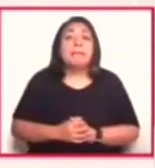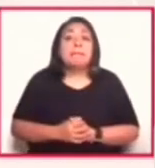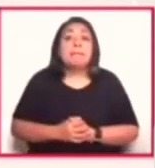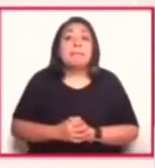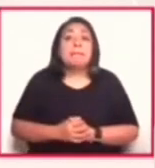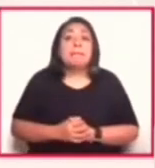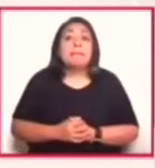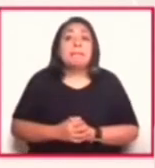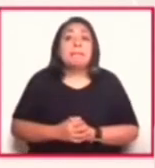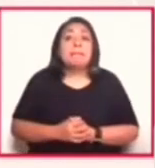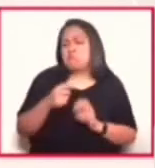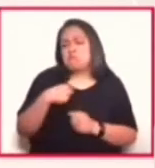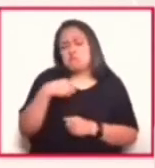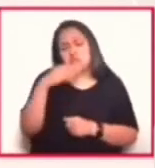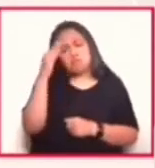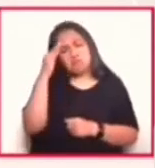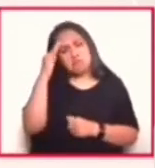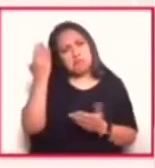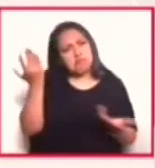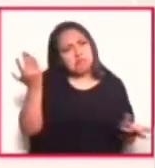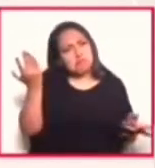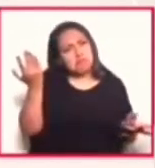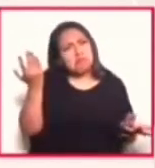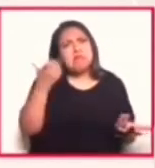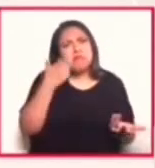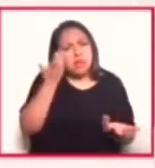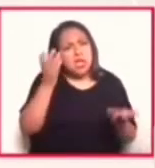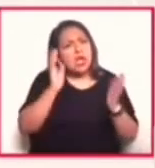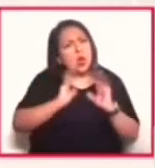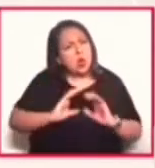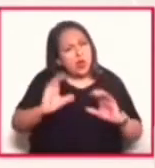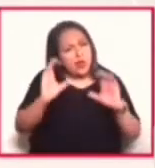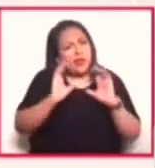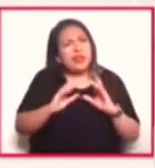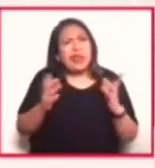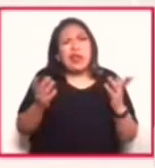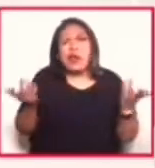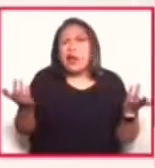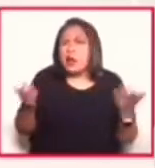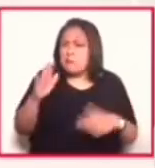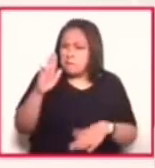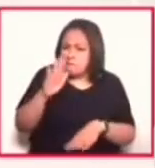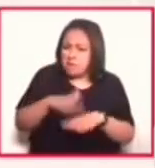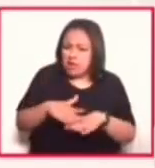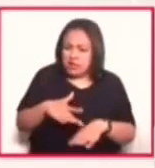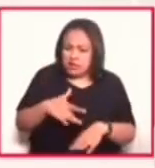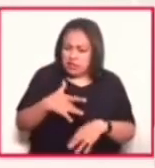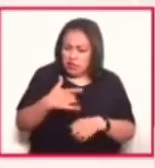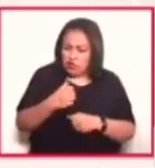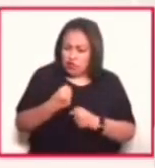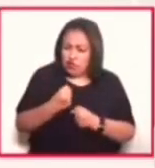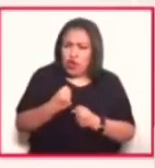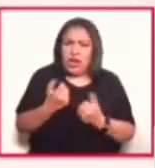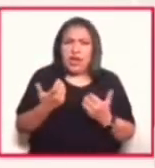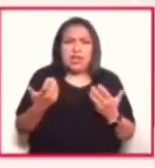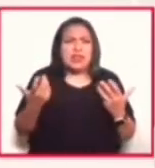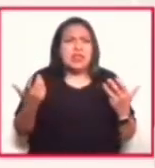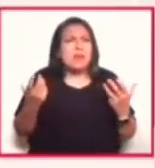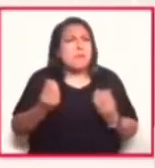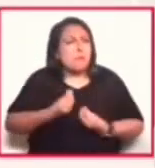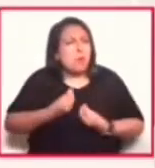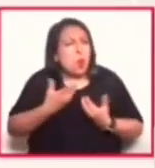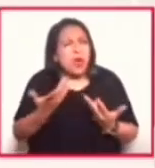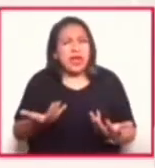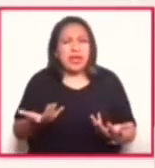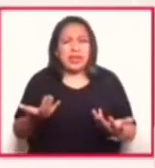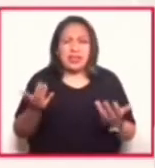entonces de repente dije, no, tengo deseos de cantar cosas más profundas, cosas pues poéticas,